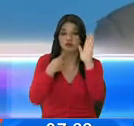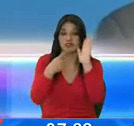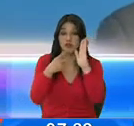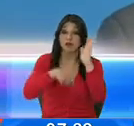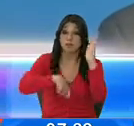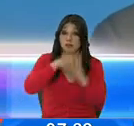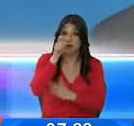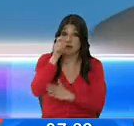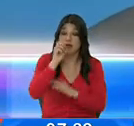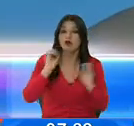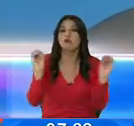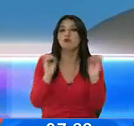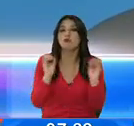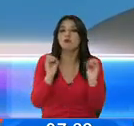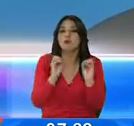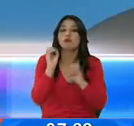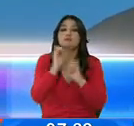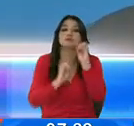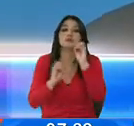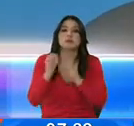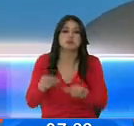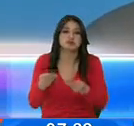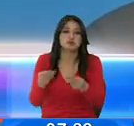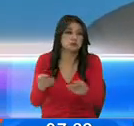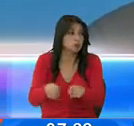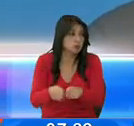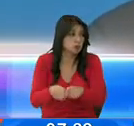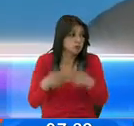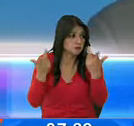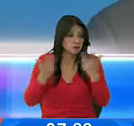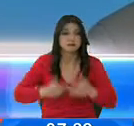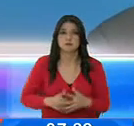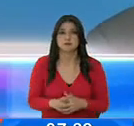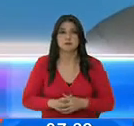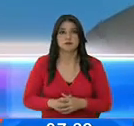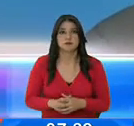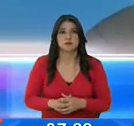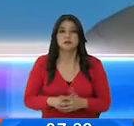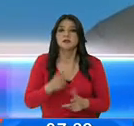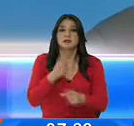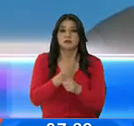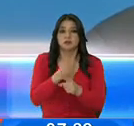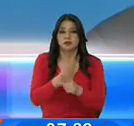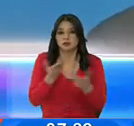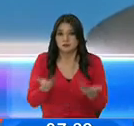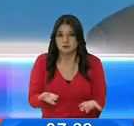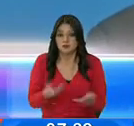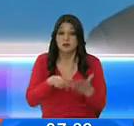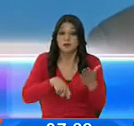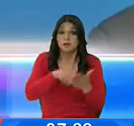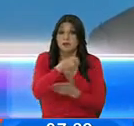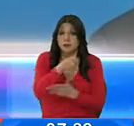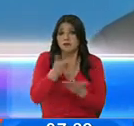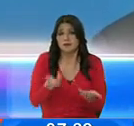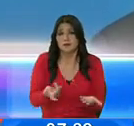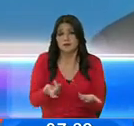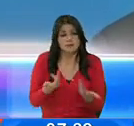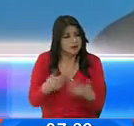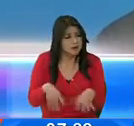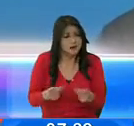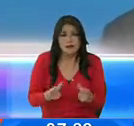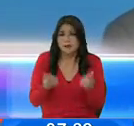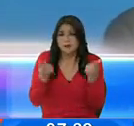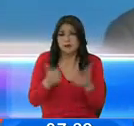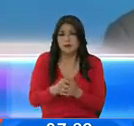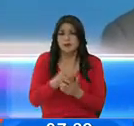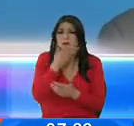aprueba o se hacen observaciones al alser es el camino que tenía que ser aprobado lo lógico era aprobarlo para